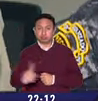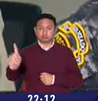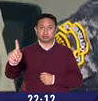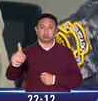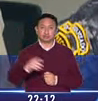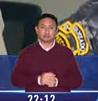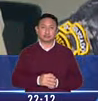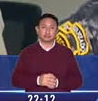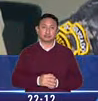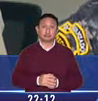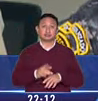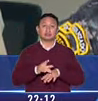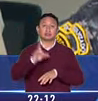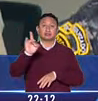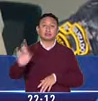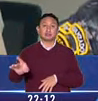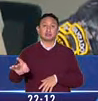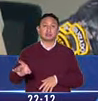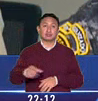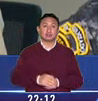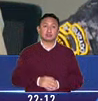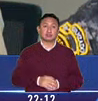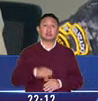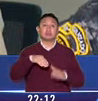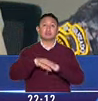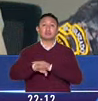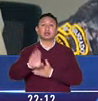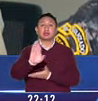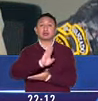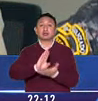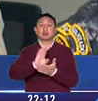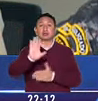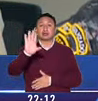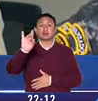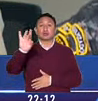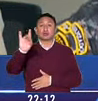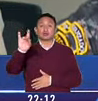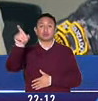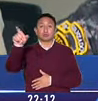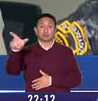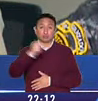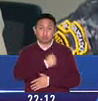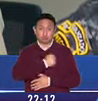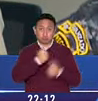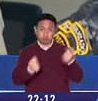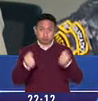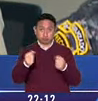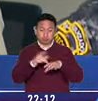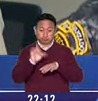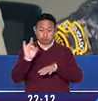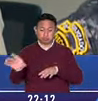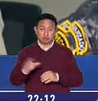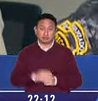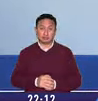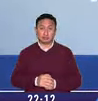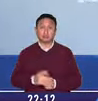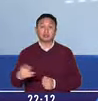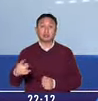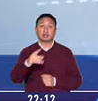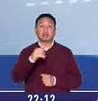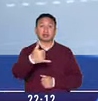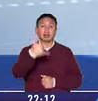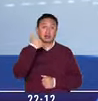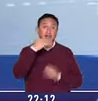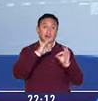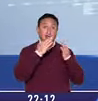le dejan abandonando por el sector de la entrada a la 8 al propietario del camión. Toma contacto con los familiares, el señor